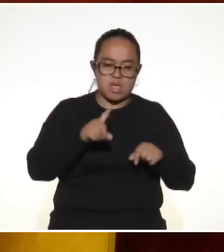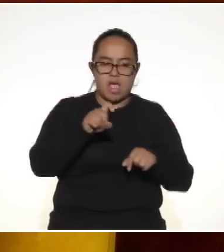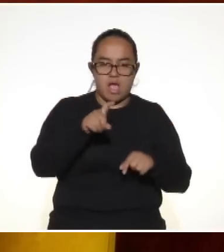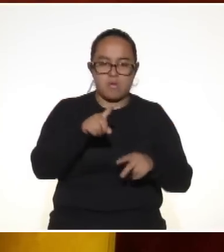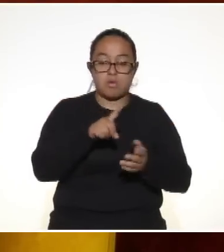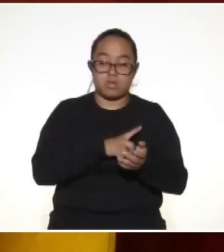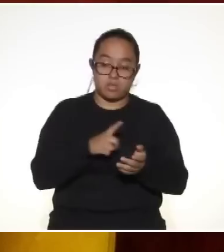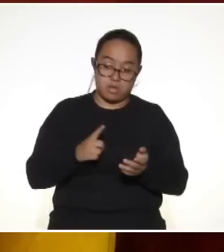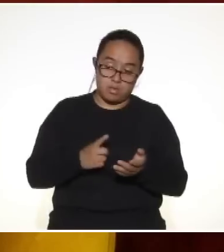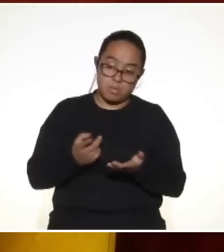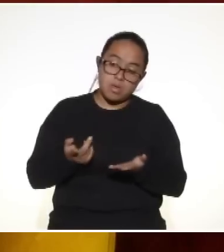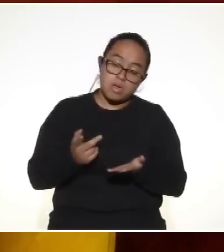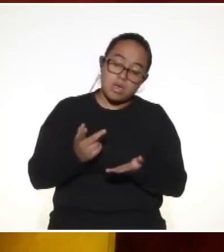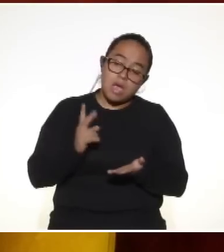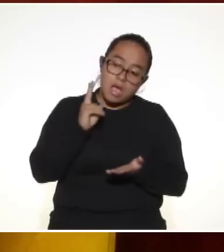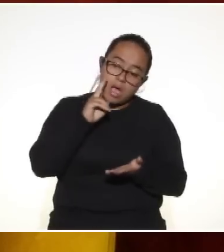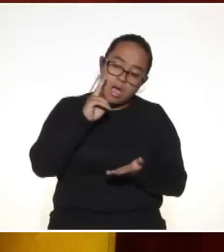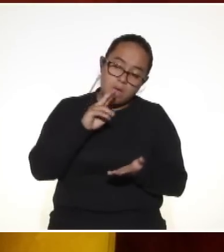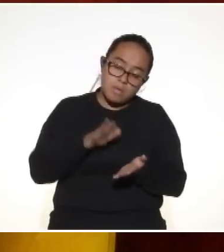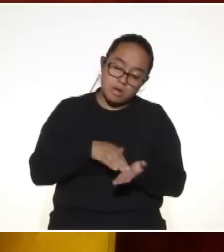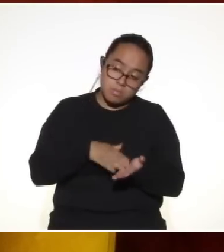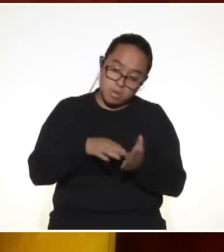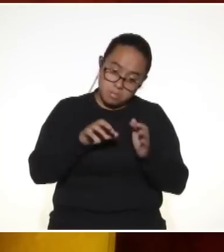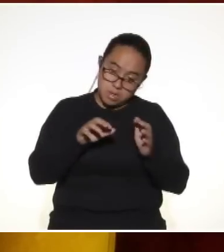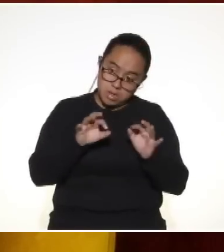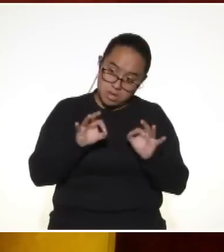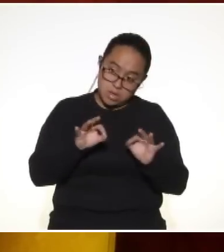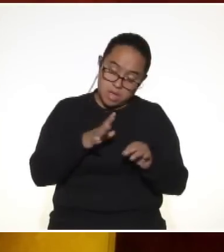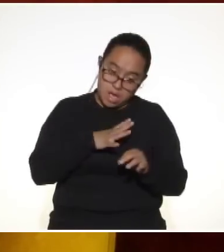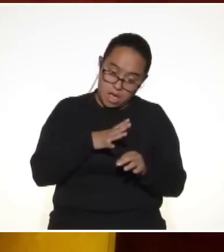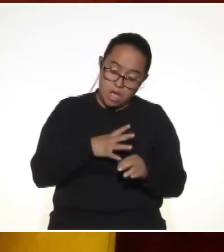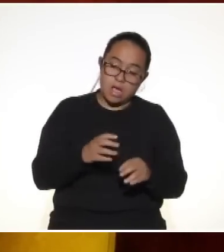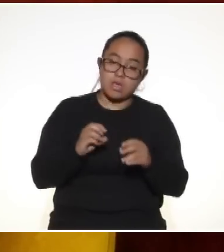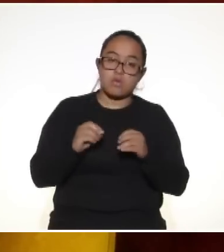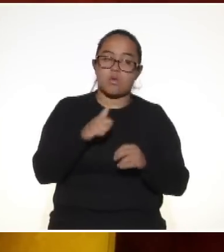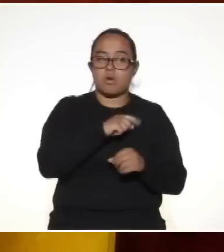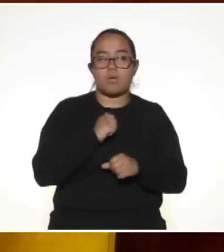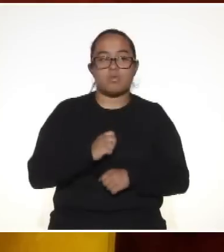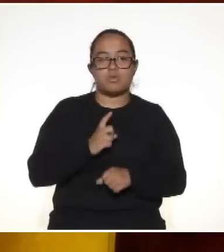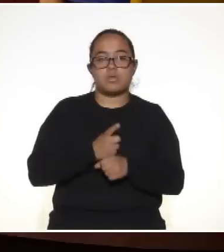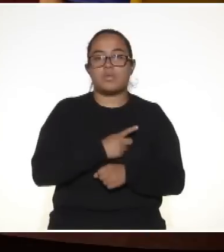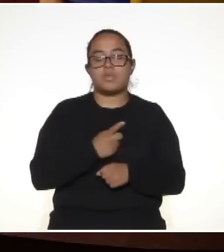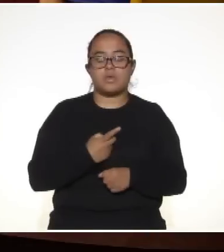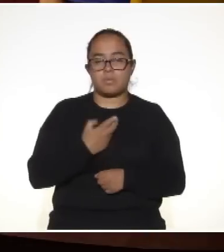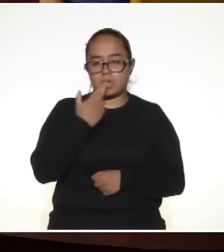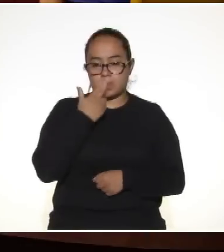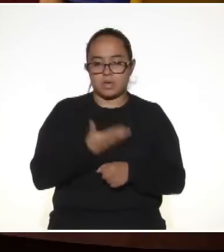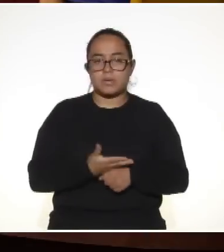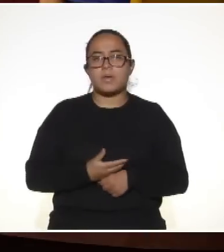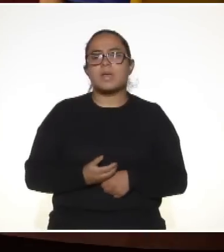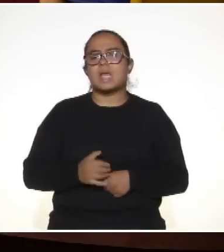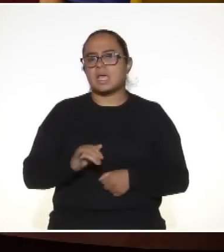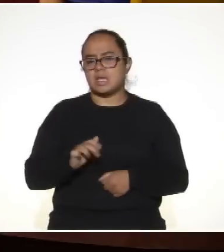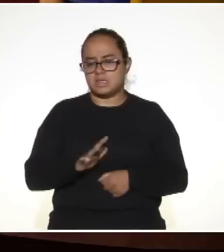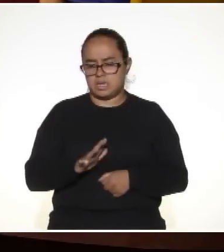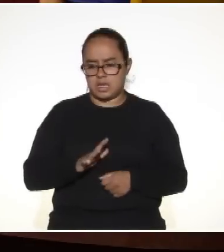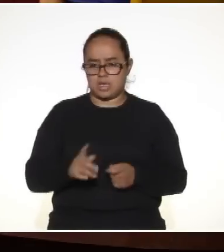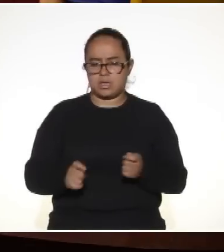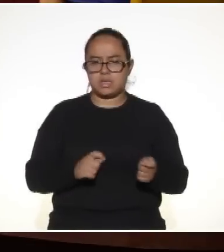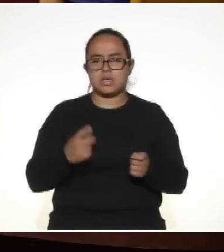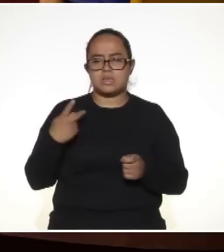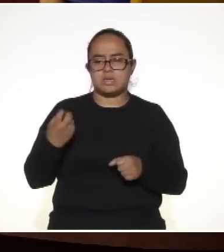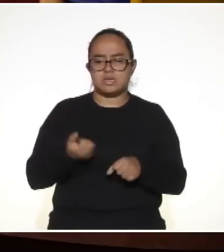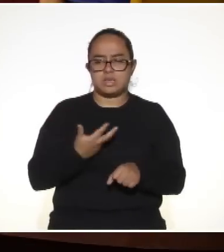alguna regulación o las autoridades tienen o no alguna responsabilidad. Sí hay regulación por la Secretaría